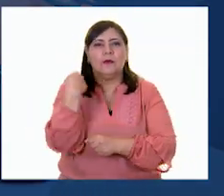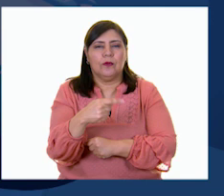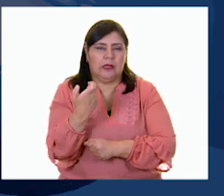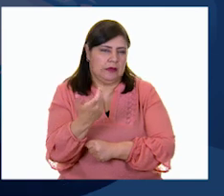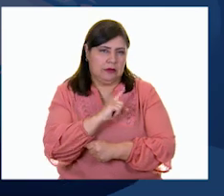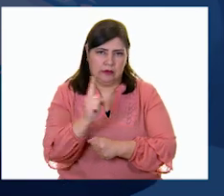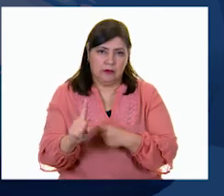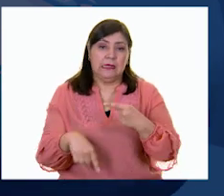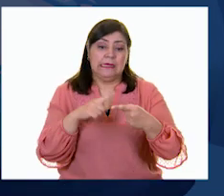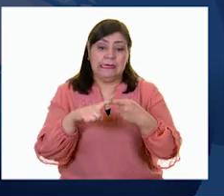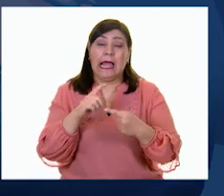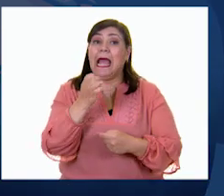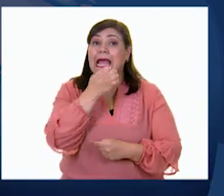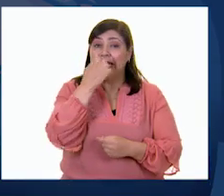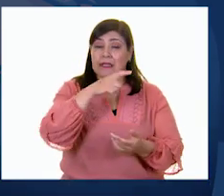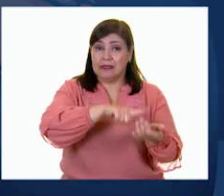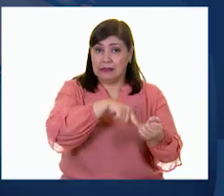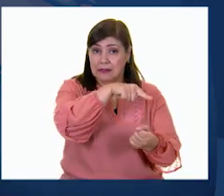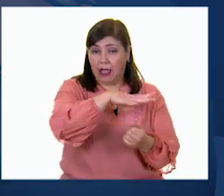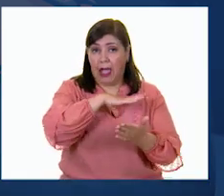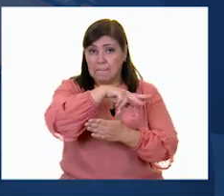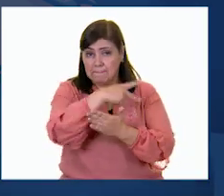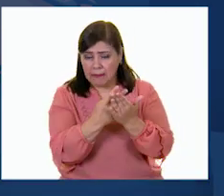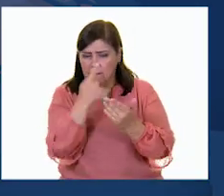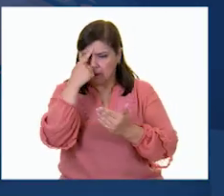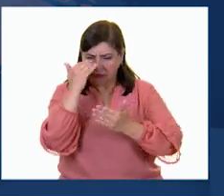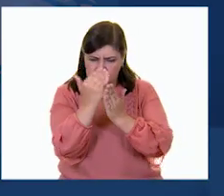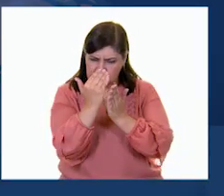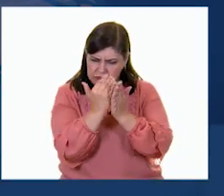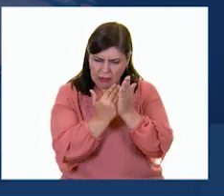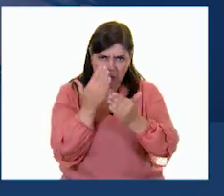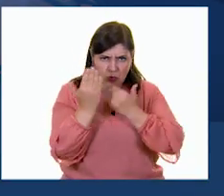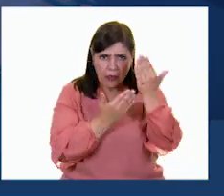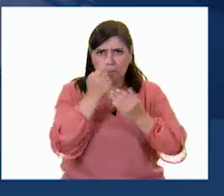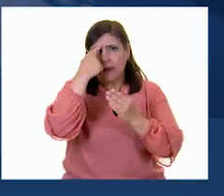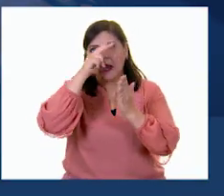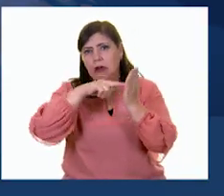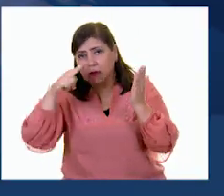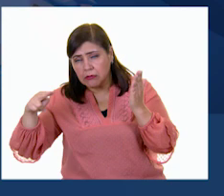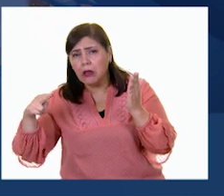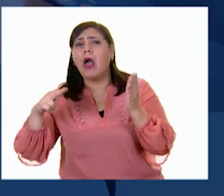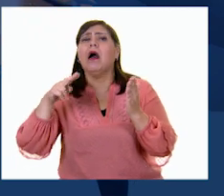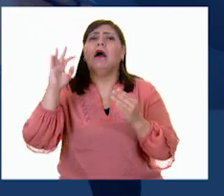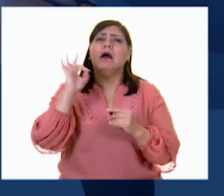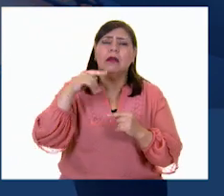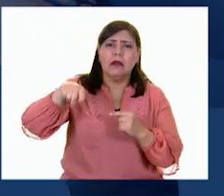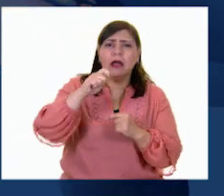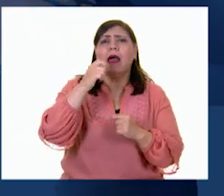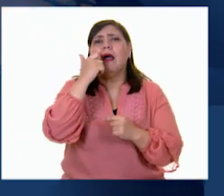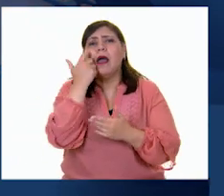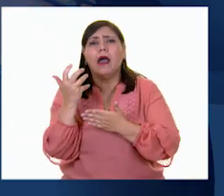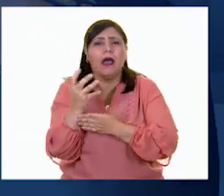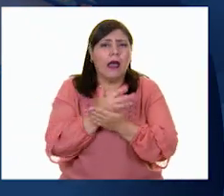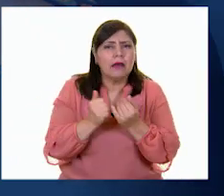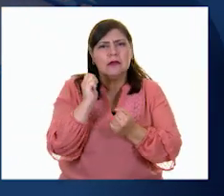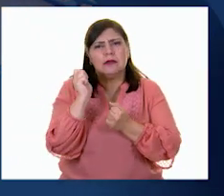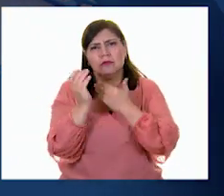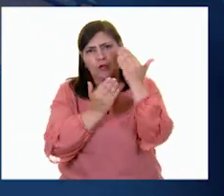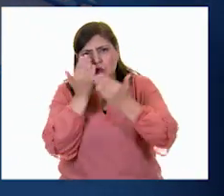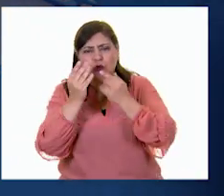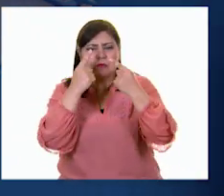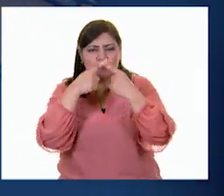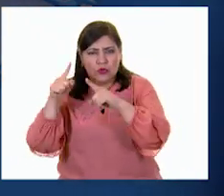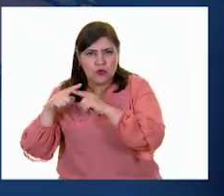La escuela tiene un plan de estudios para los jóvenes que quieran hacer la carrera completa de pintores y para los que quieran estudiar únicamente determinada clase